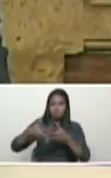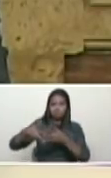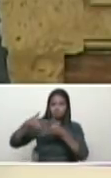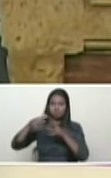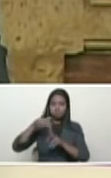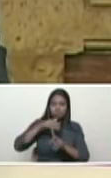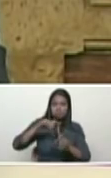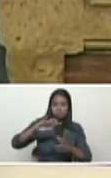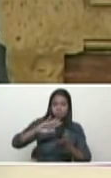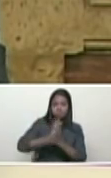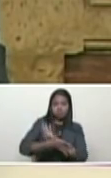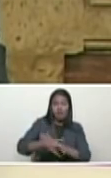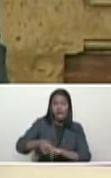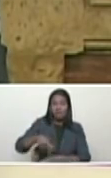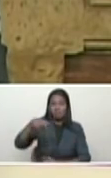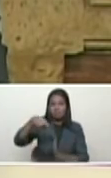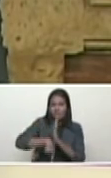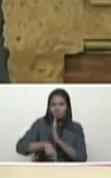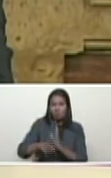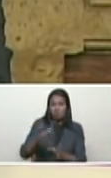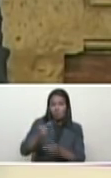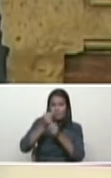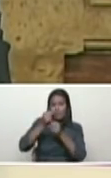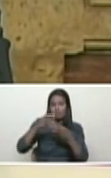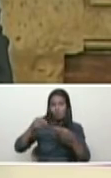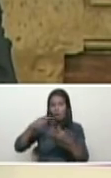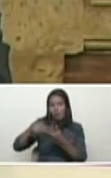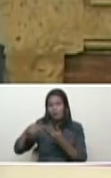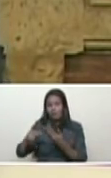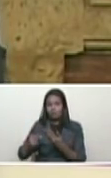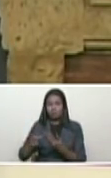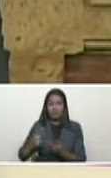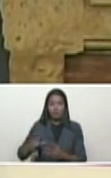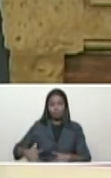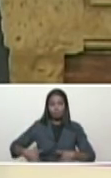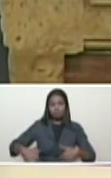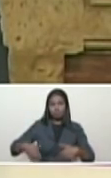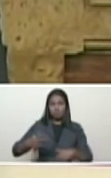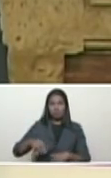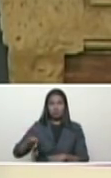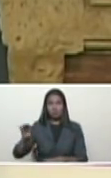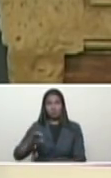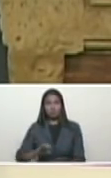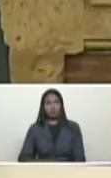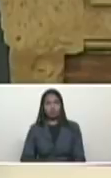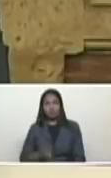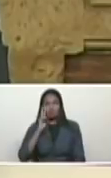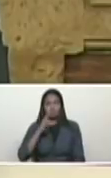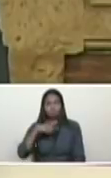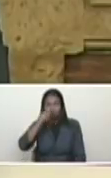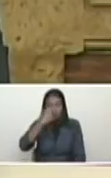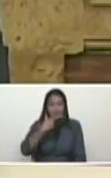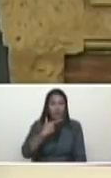para destruir el país de adentro para apoderarse de los recursos naturales y la riqueza de nuestro país vergonzante